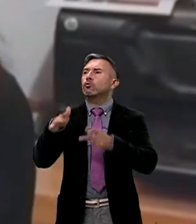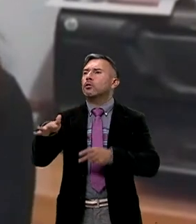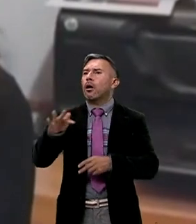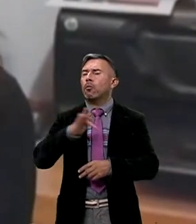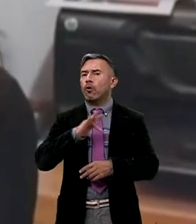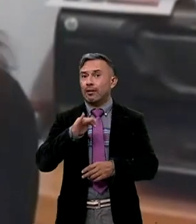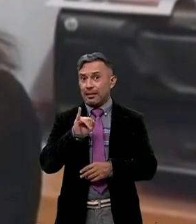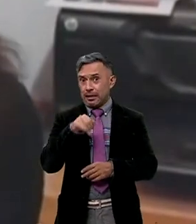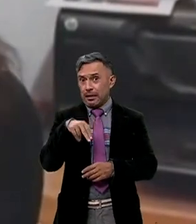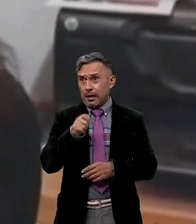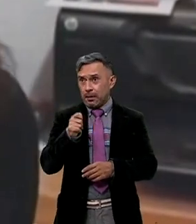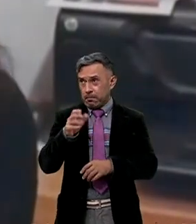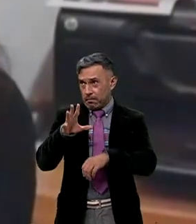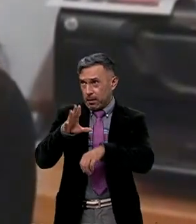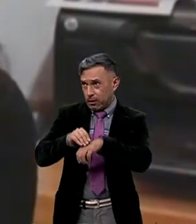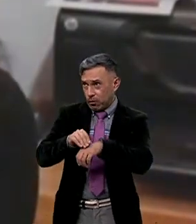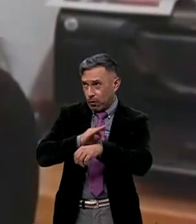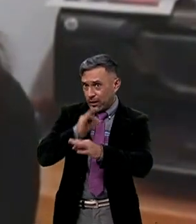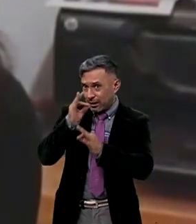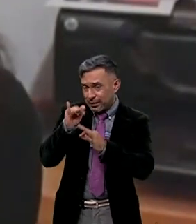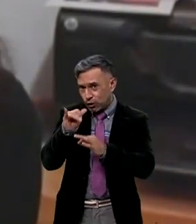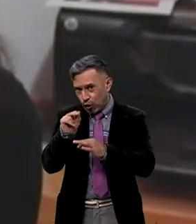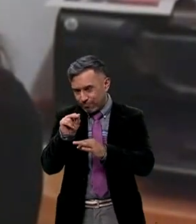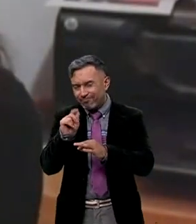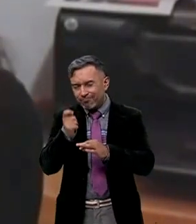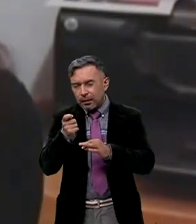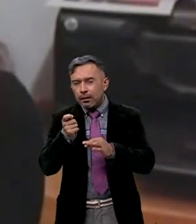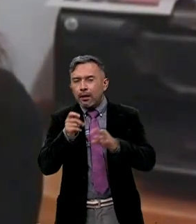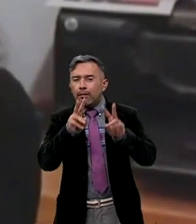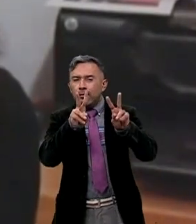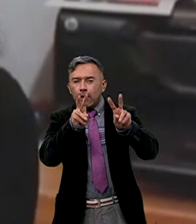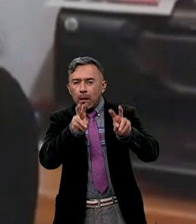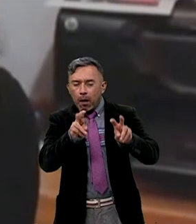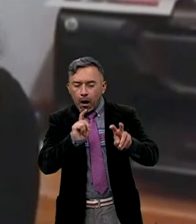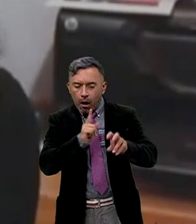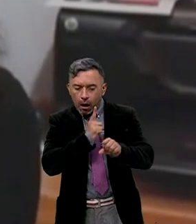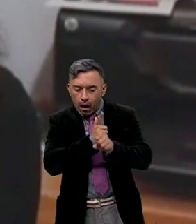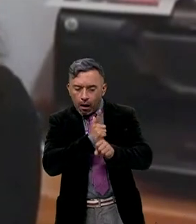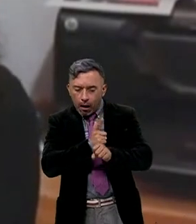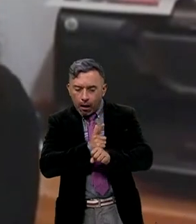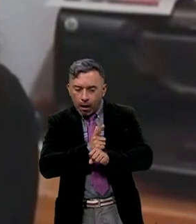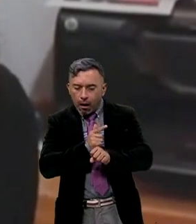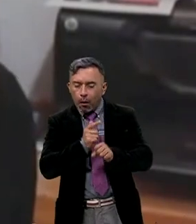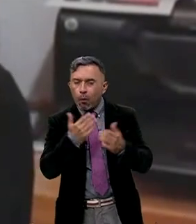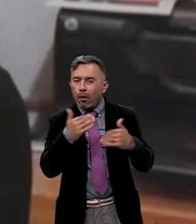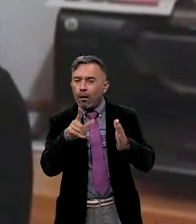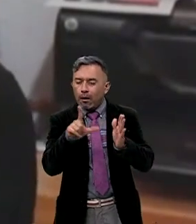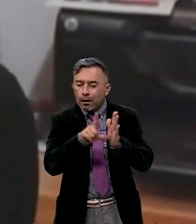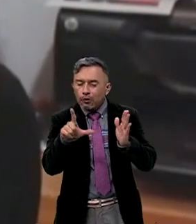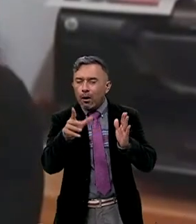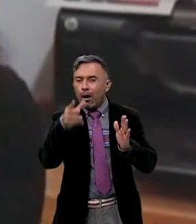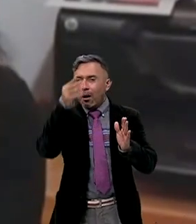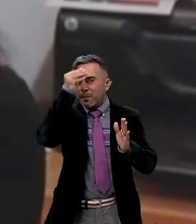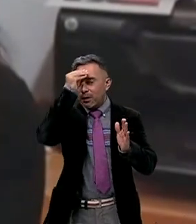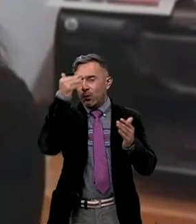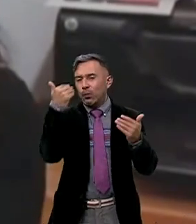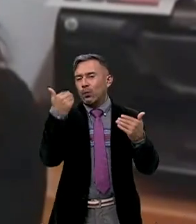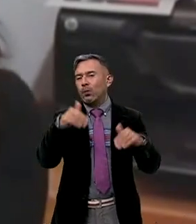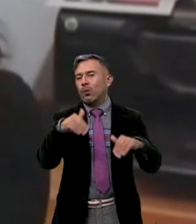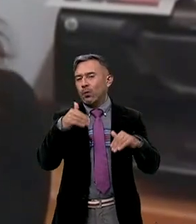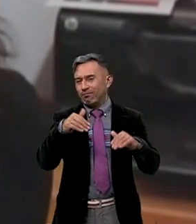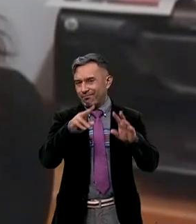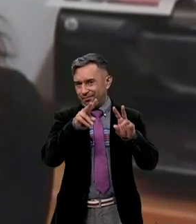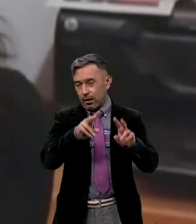institución entonces creo que las enseñanzas pues son bastante importantes y obviamente se han dado pues muchos